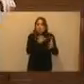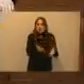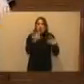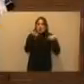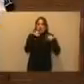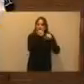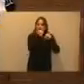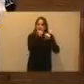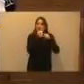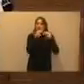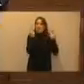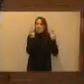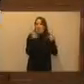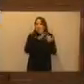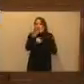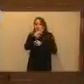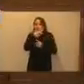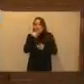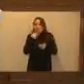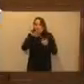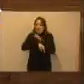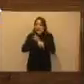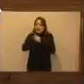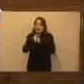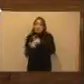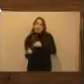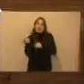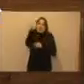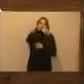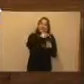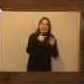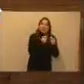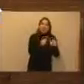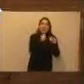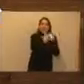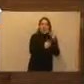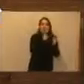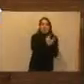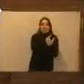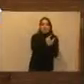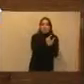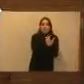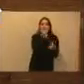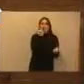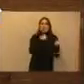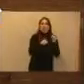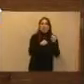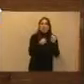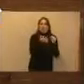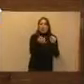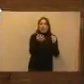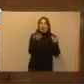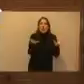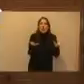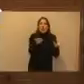responsabilidad pública en un campo que conoce, vuelva a trabajar en el mismo sector del que partió. ¿Cuál debería ser su comportamiento? ¿Cuál debería ser el comportamiento de